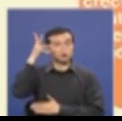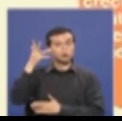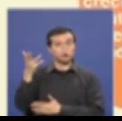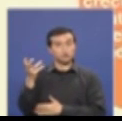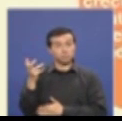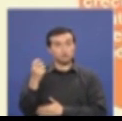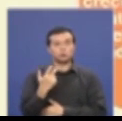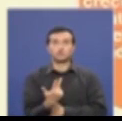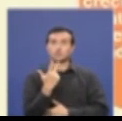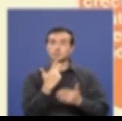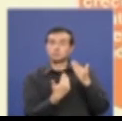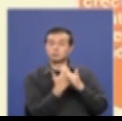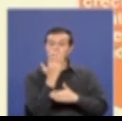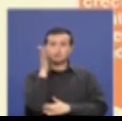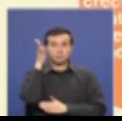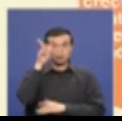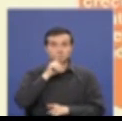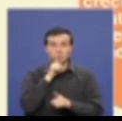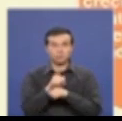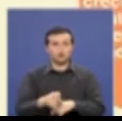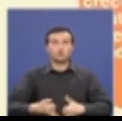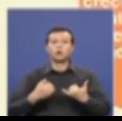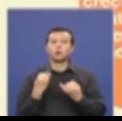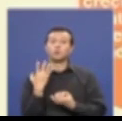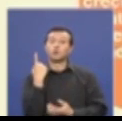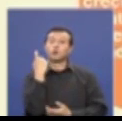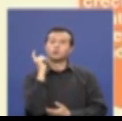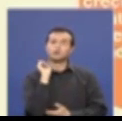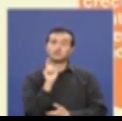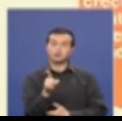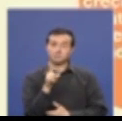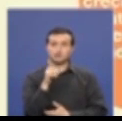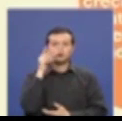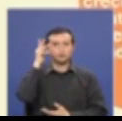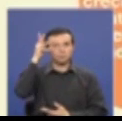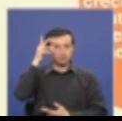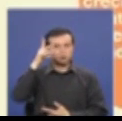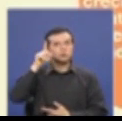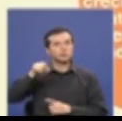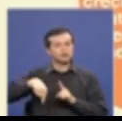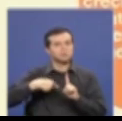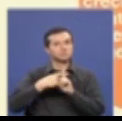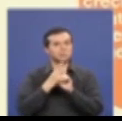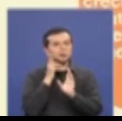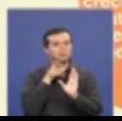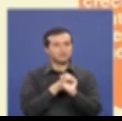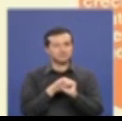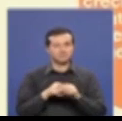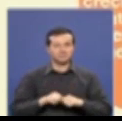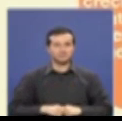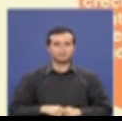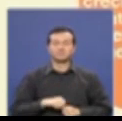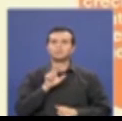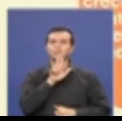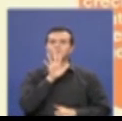ingresaron 3 nuevos profesores y tenemos hoy 11.000 profesores más en el sistema.